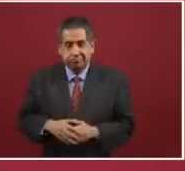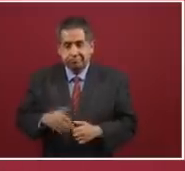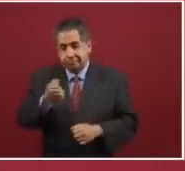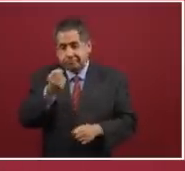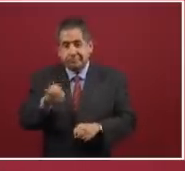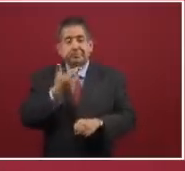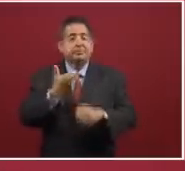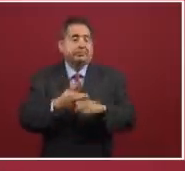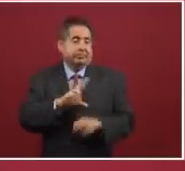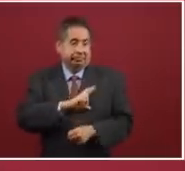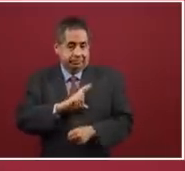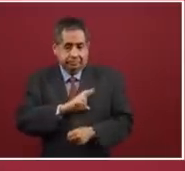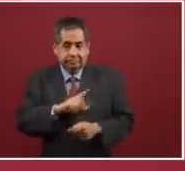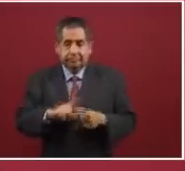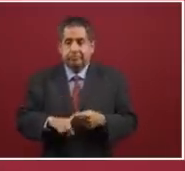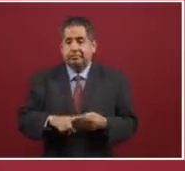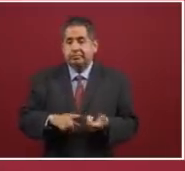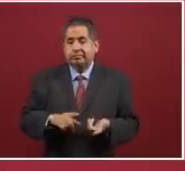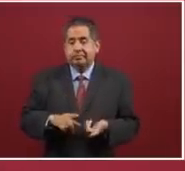secretarios privados.